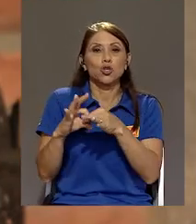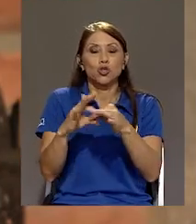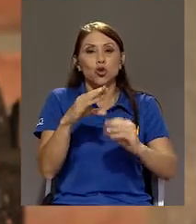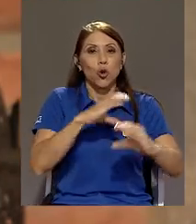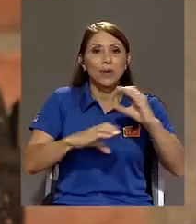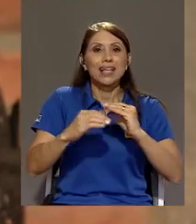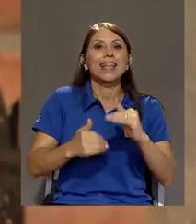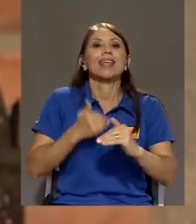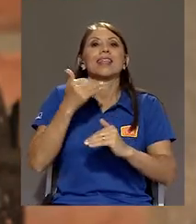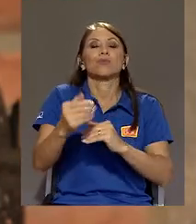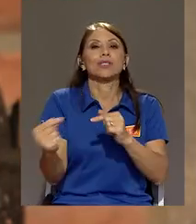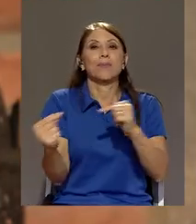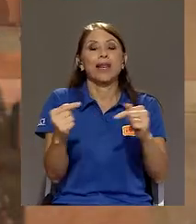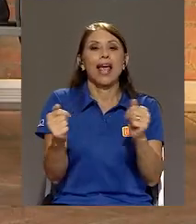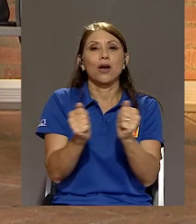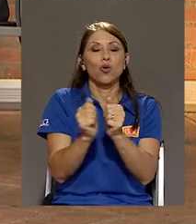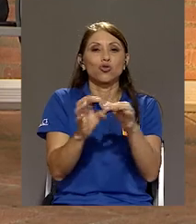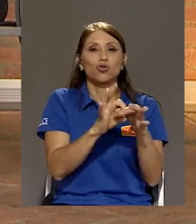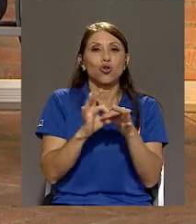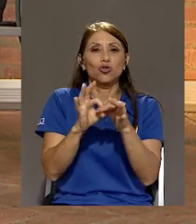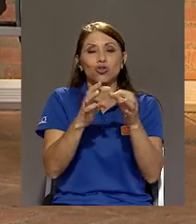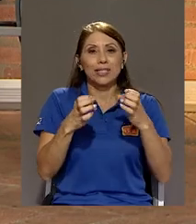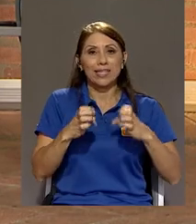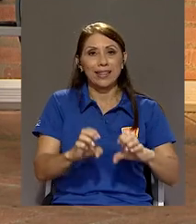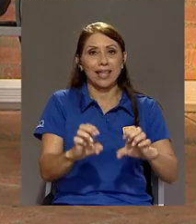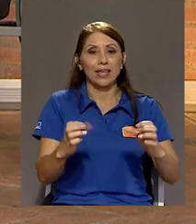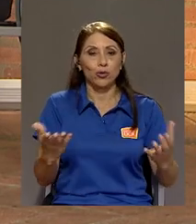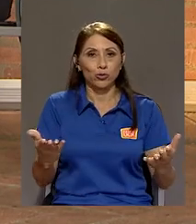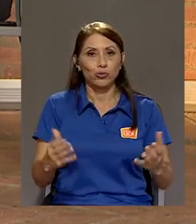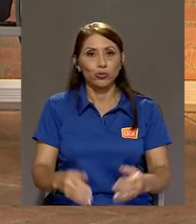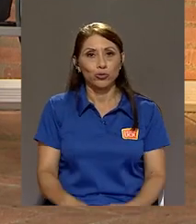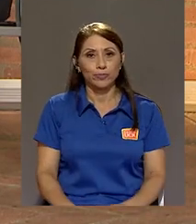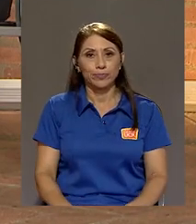socios estratégicos. Realmente,